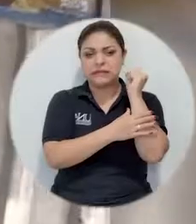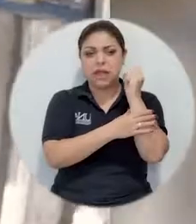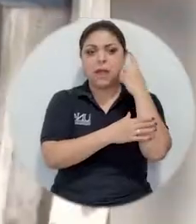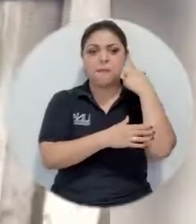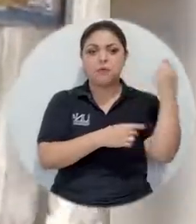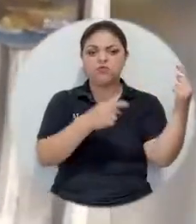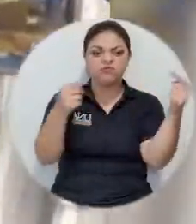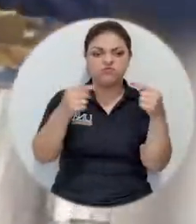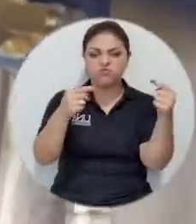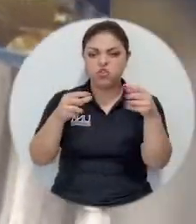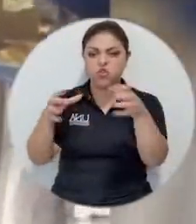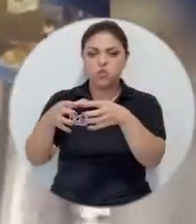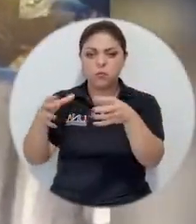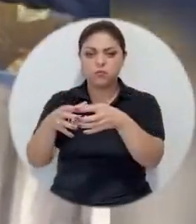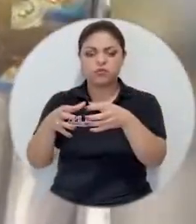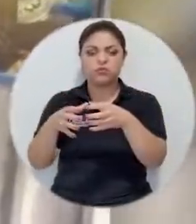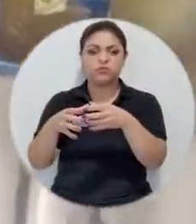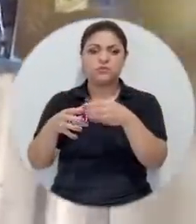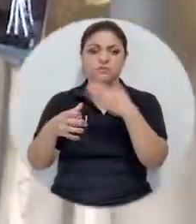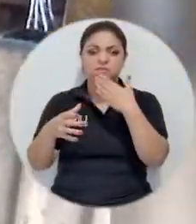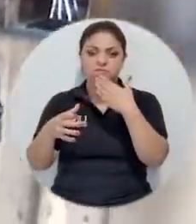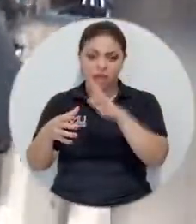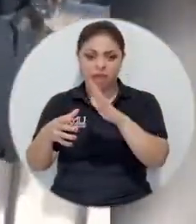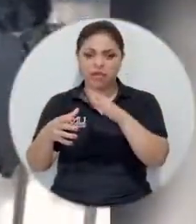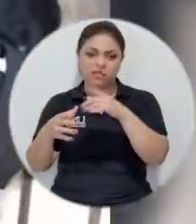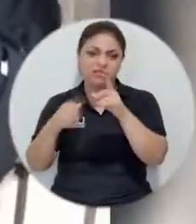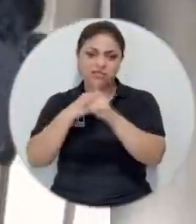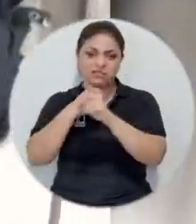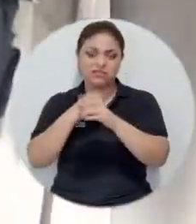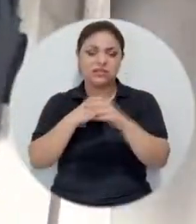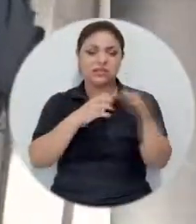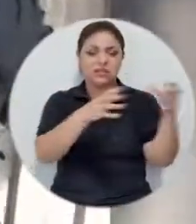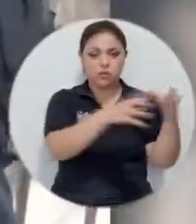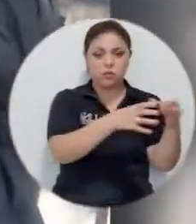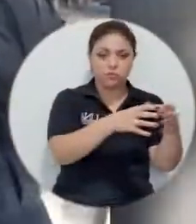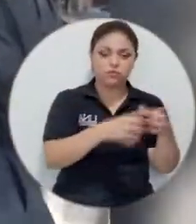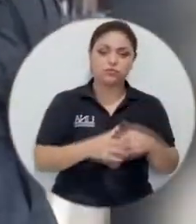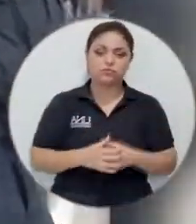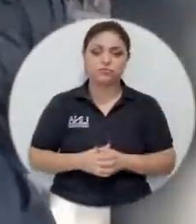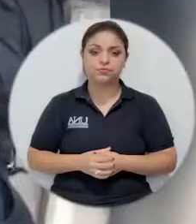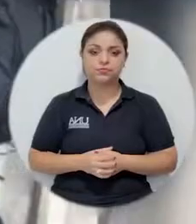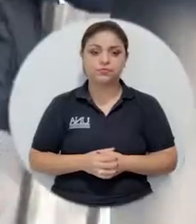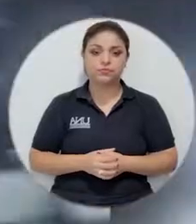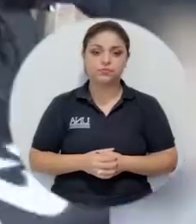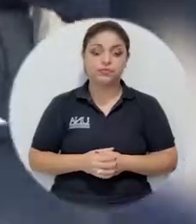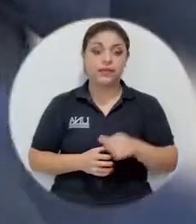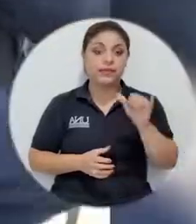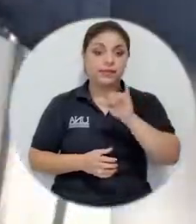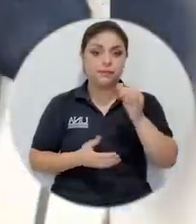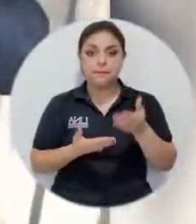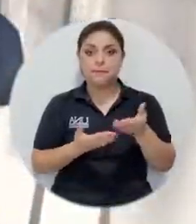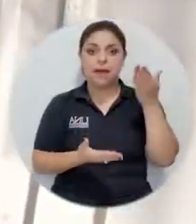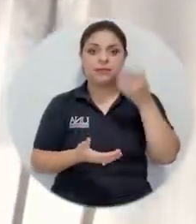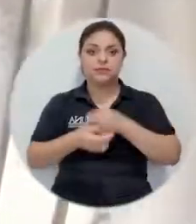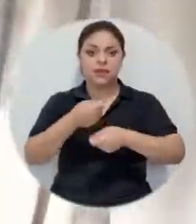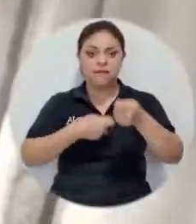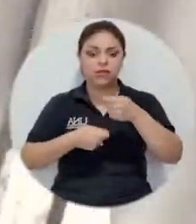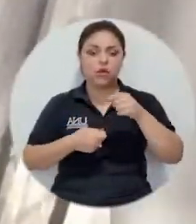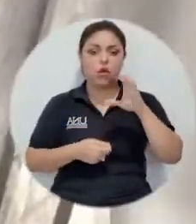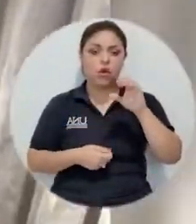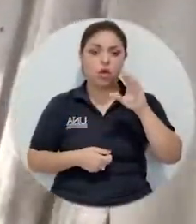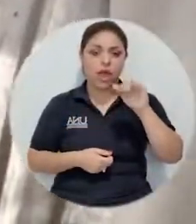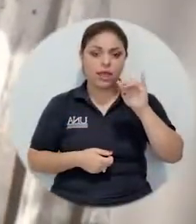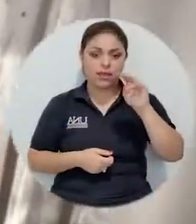por disputa territorial entre los grupos criminales. Y también se nos ha incrementado el tráfico internacional de